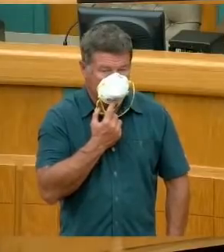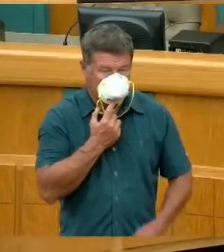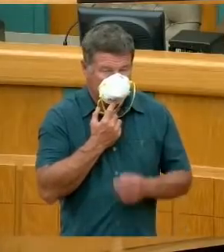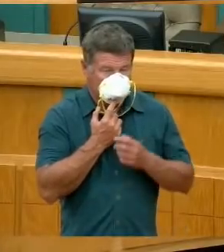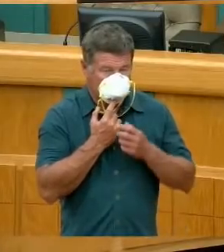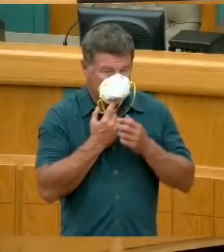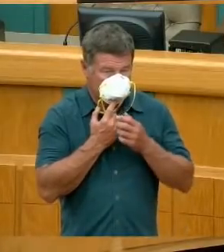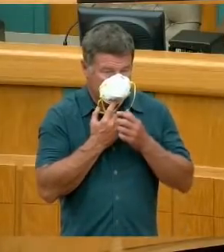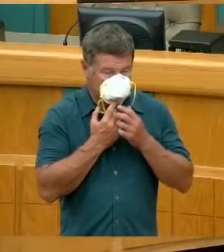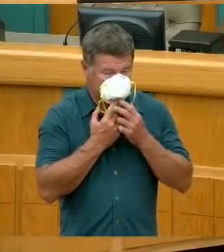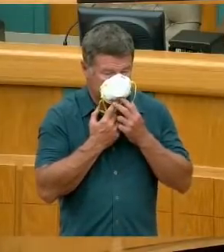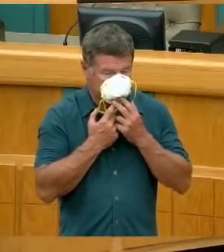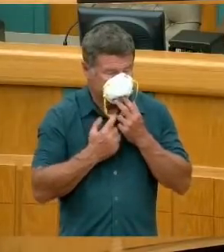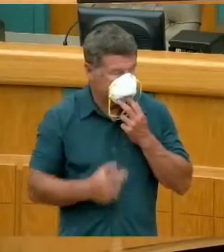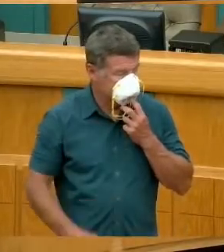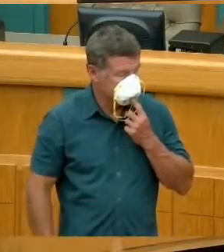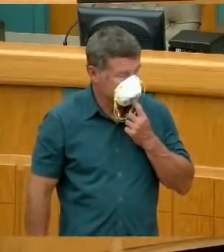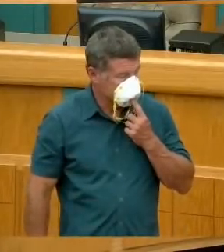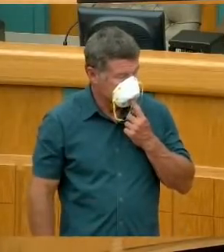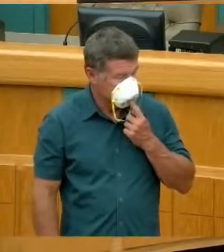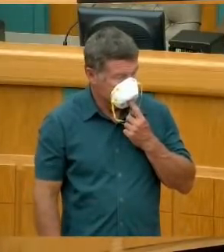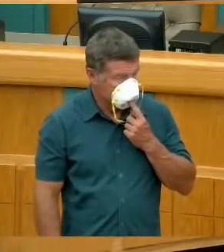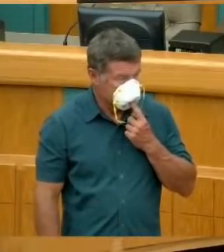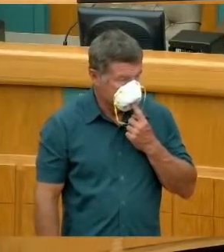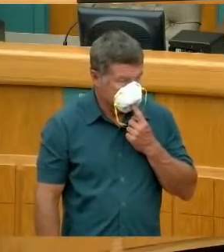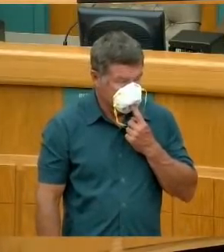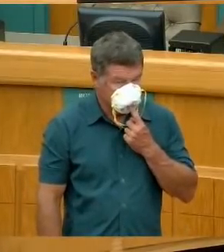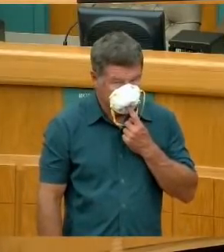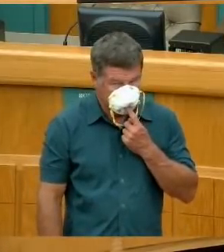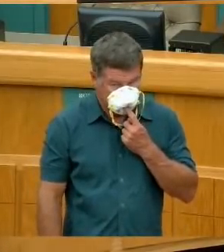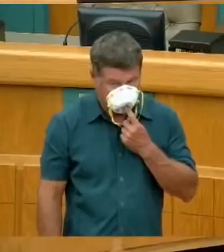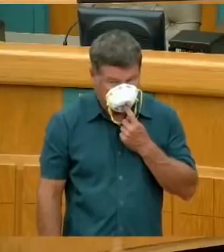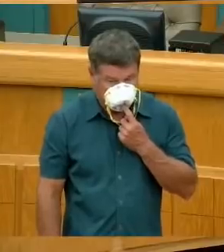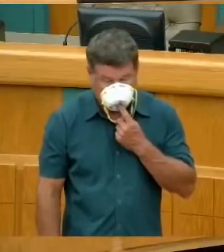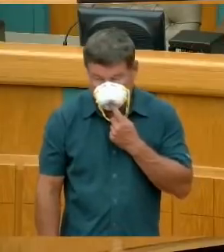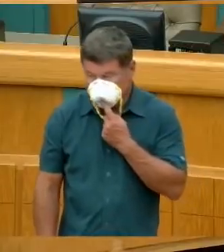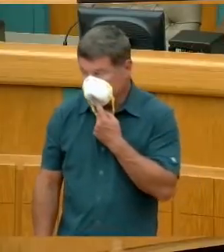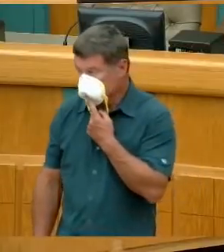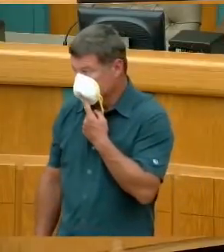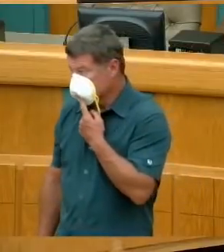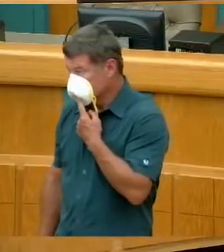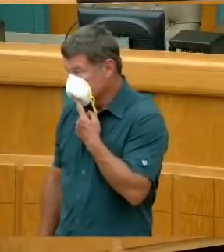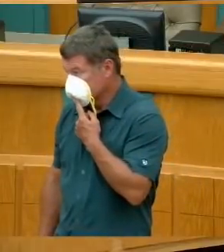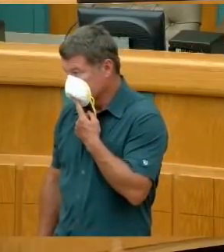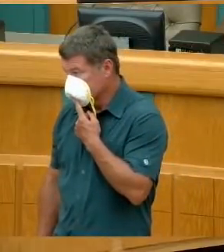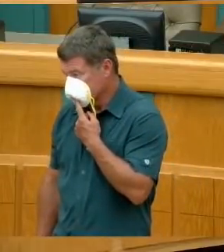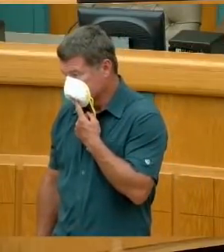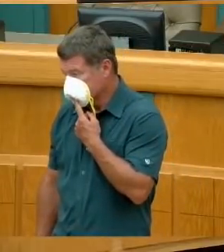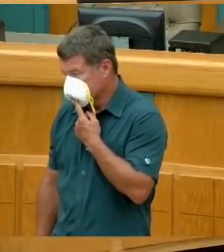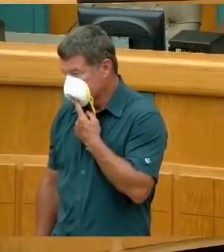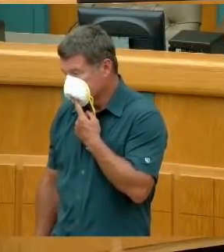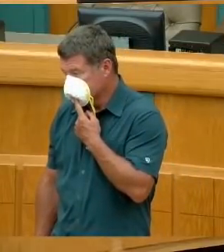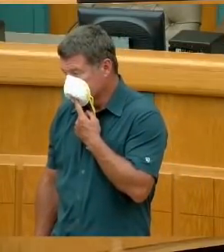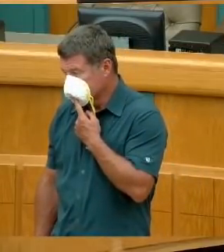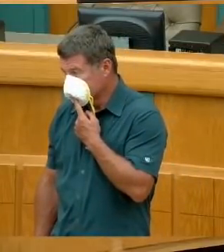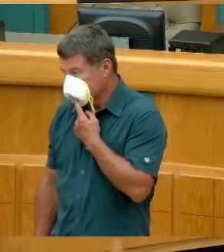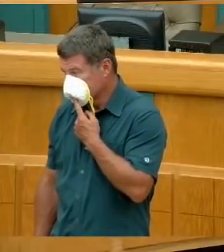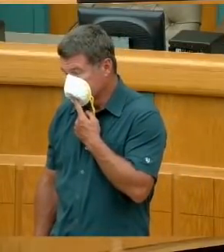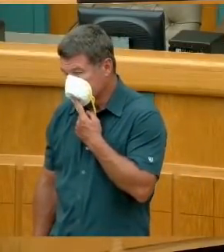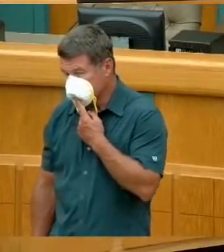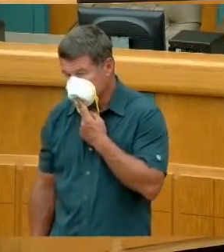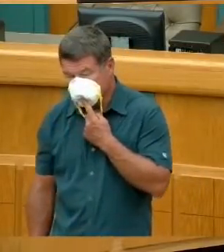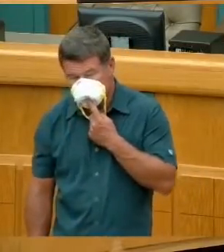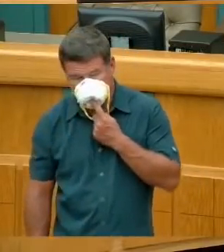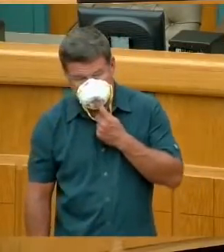Almaguer, oficial del aeropuerto de la ciudad de Corpus Christi, perdió la vida debido a complicaciones del coronavirus. Y anoche también le anunciamos que el oficial